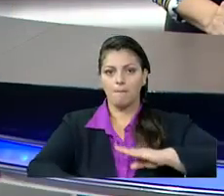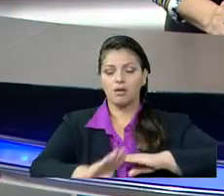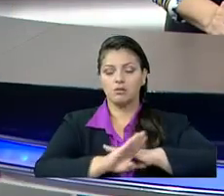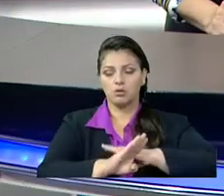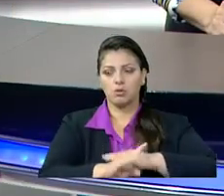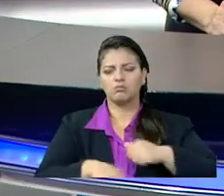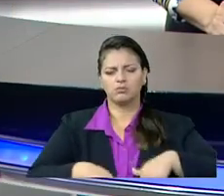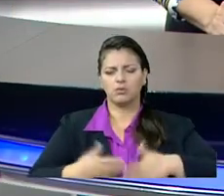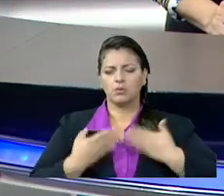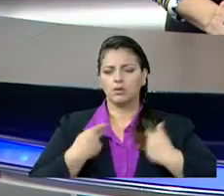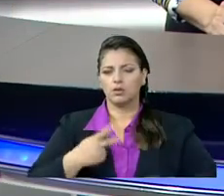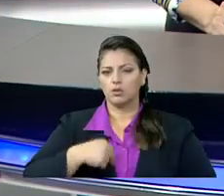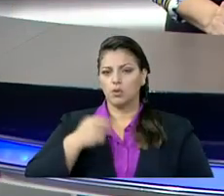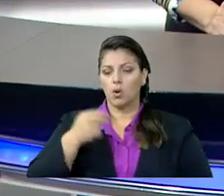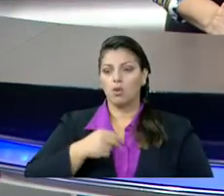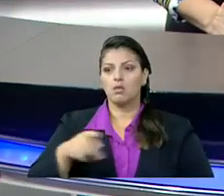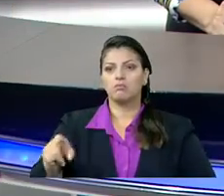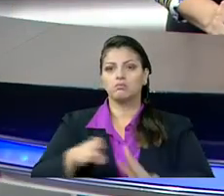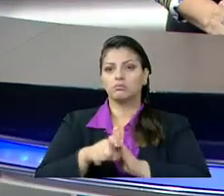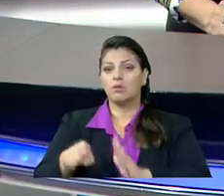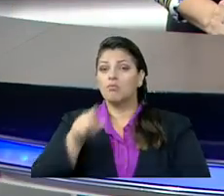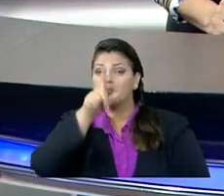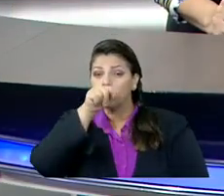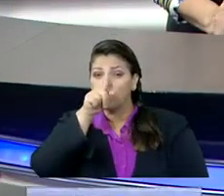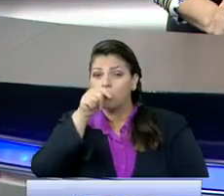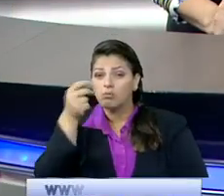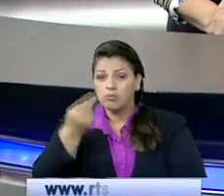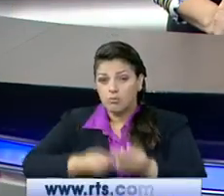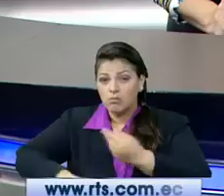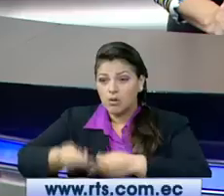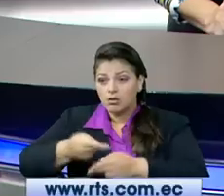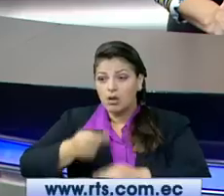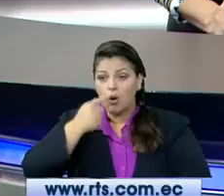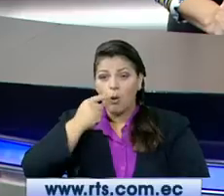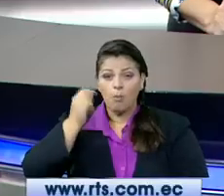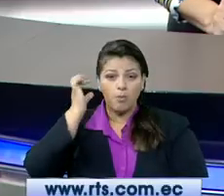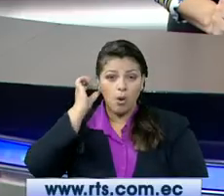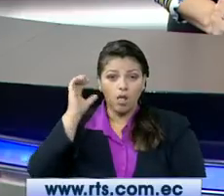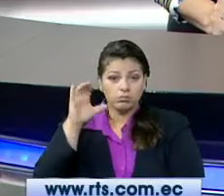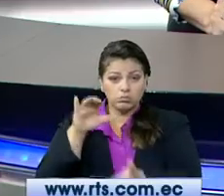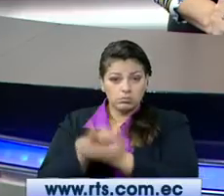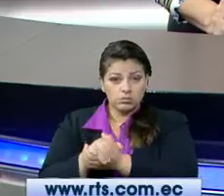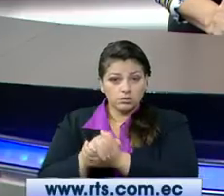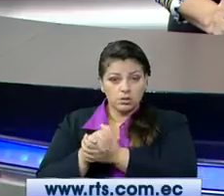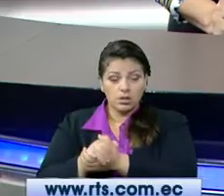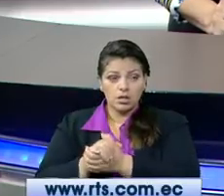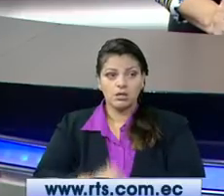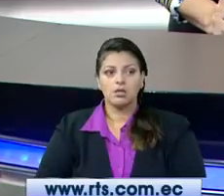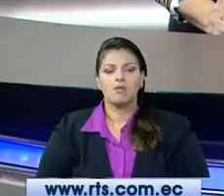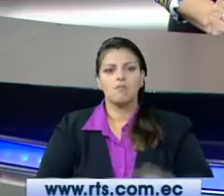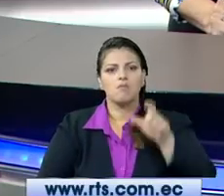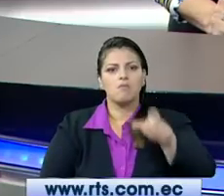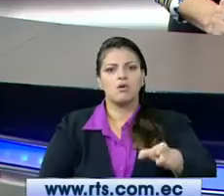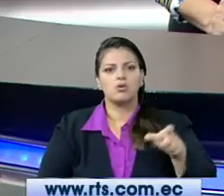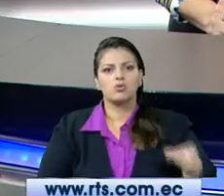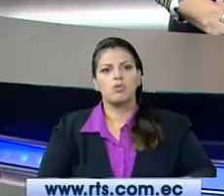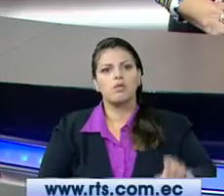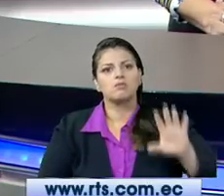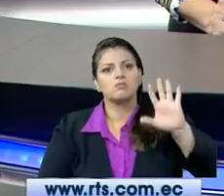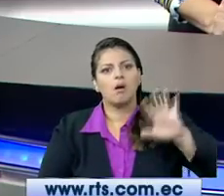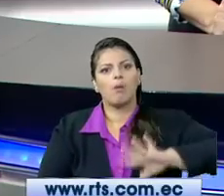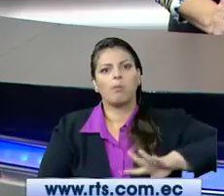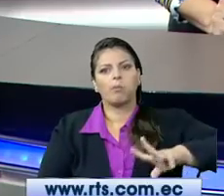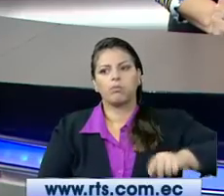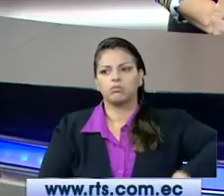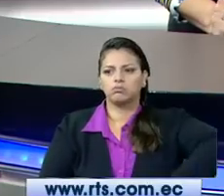ubicada en un sector del noroeste de Guayaquil. Durante la acción delictiva resultó herido el propietario de ese negocio.